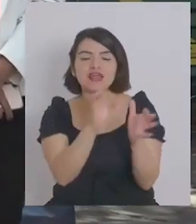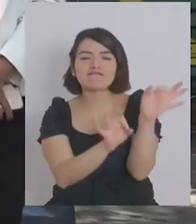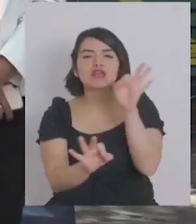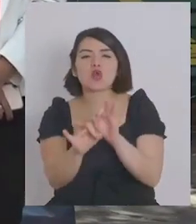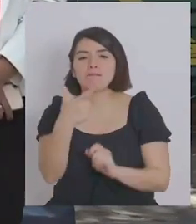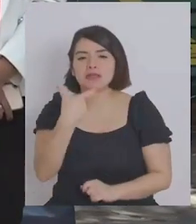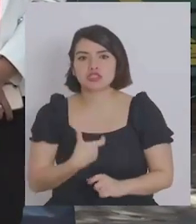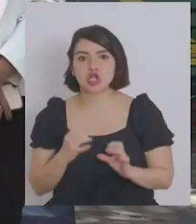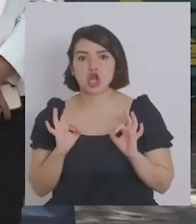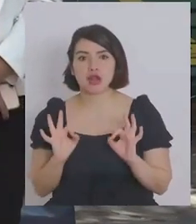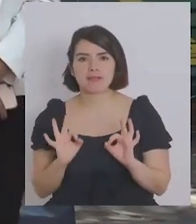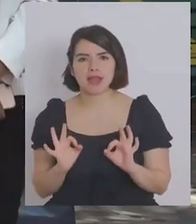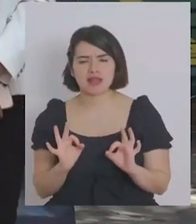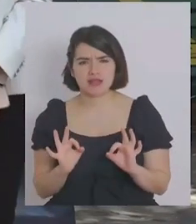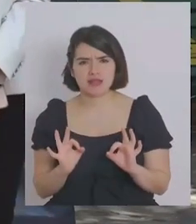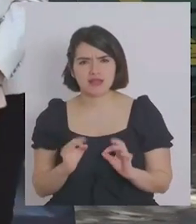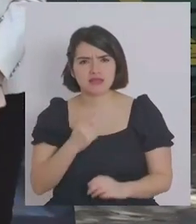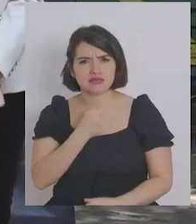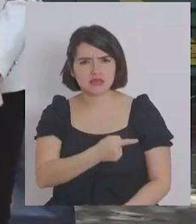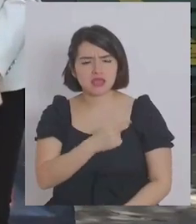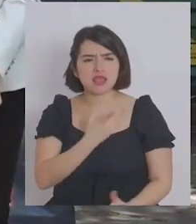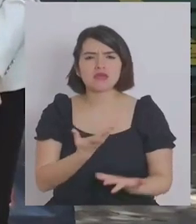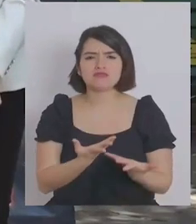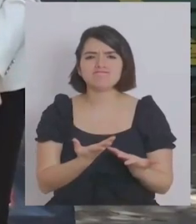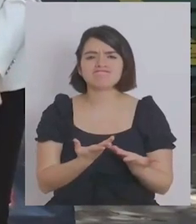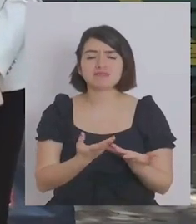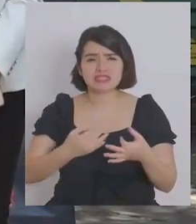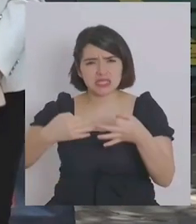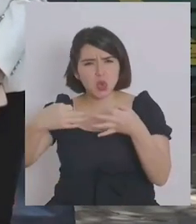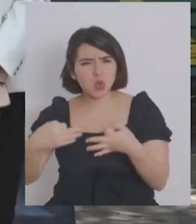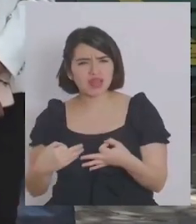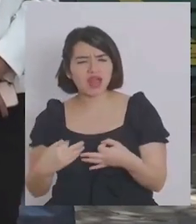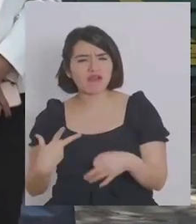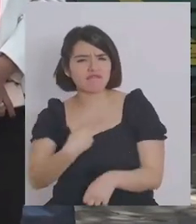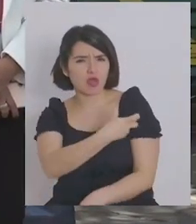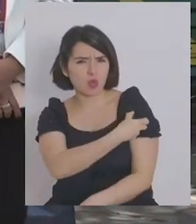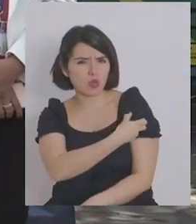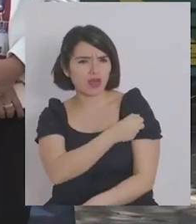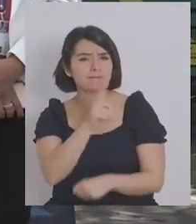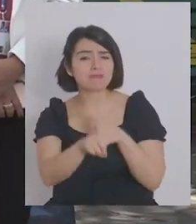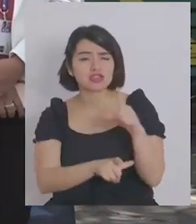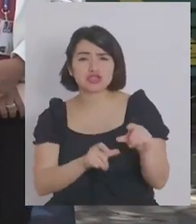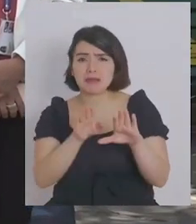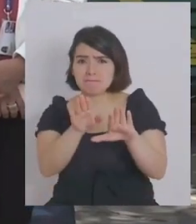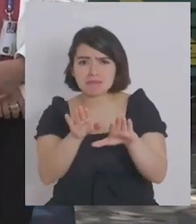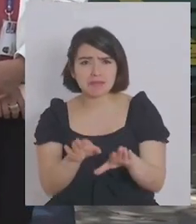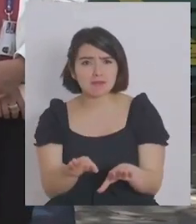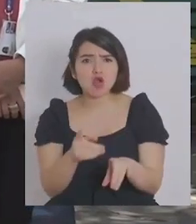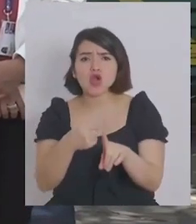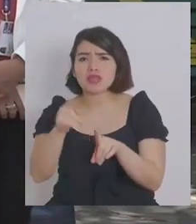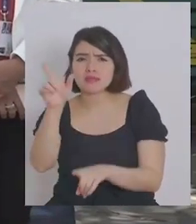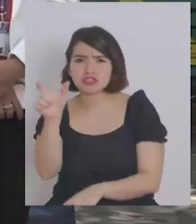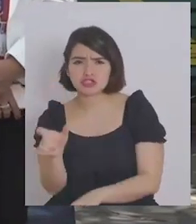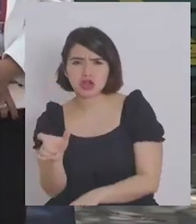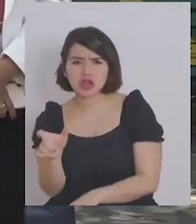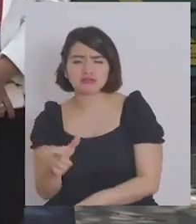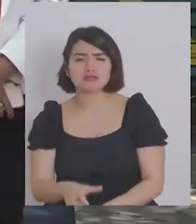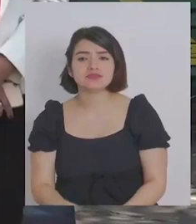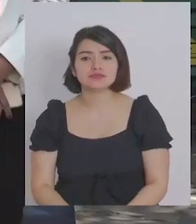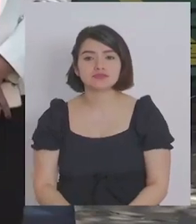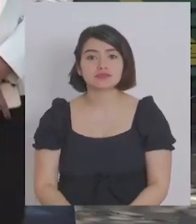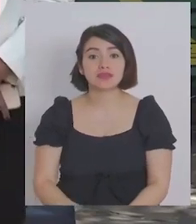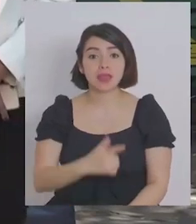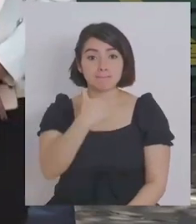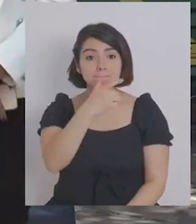eso incide en la seguridad de la vacuna o al ser sujetos de pruebas son sometidos tal cual como si fuera sometido otra persona a este sujetos de